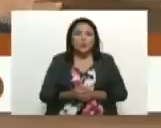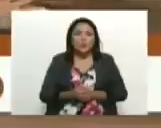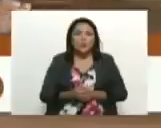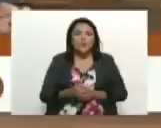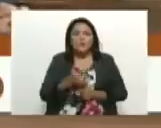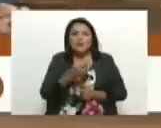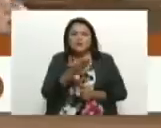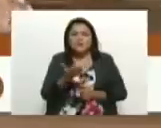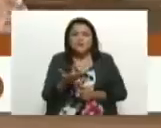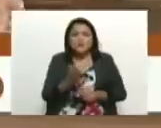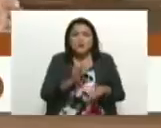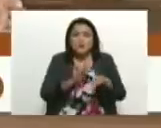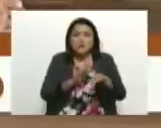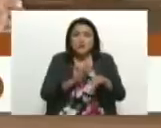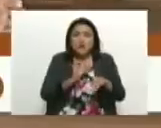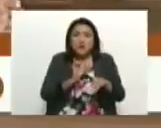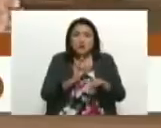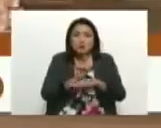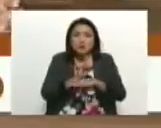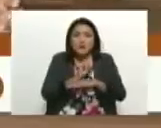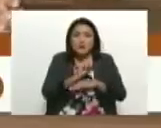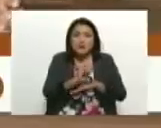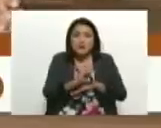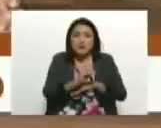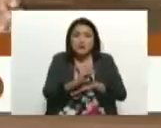No se pueden tocar, o sí se pueden tocar.